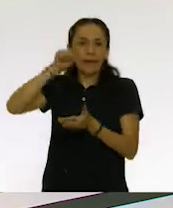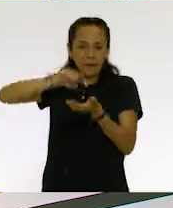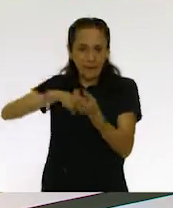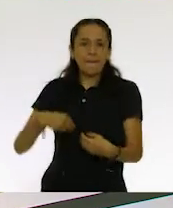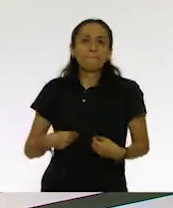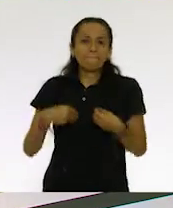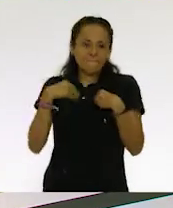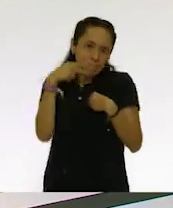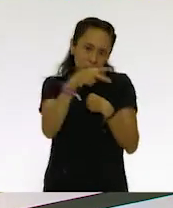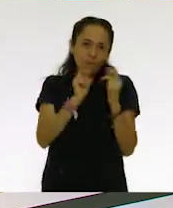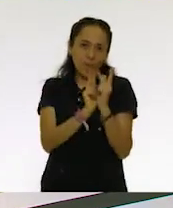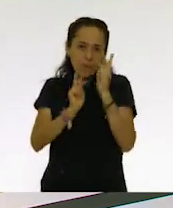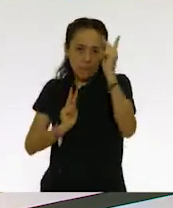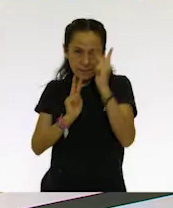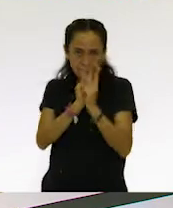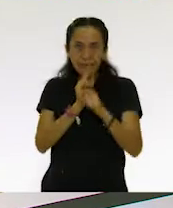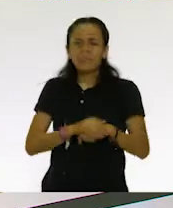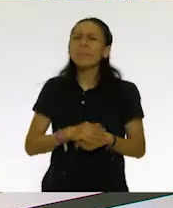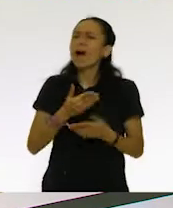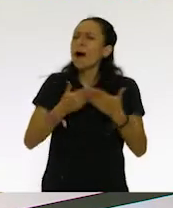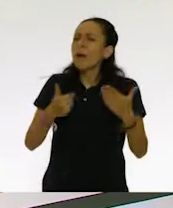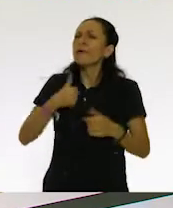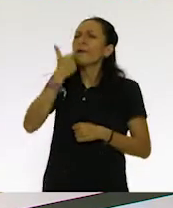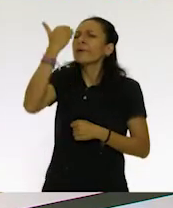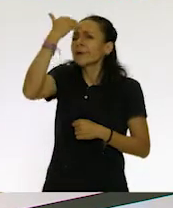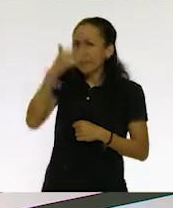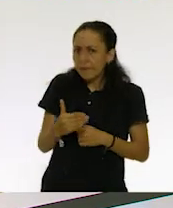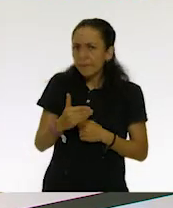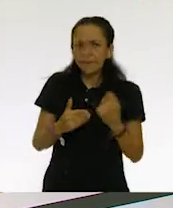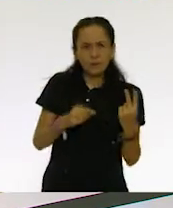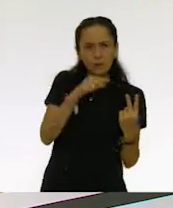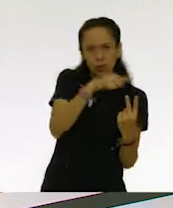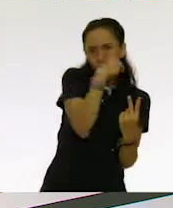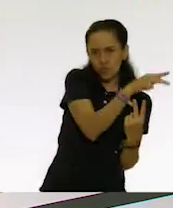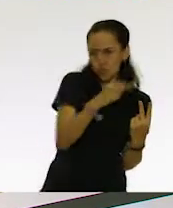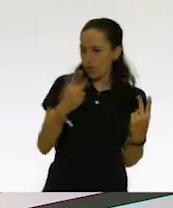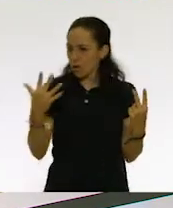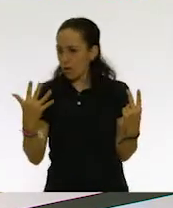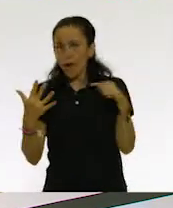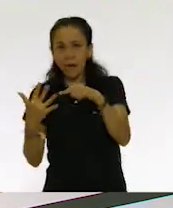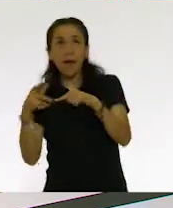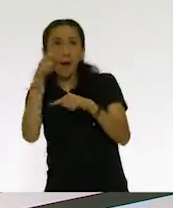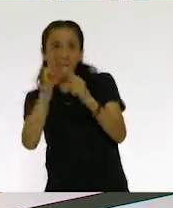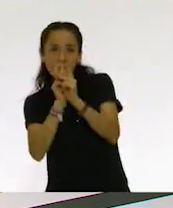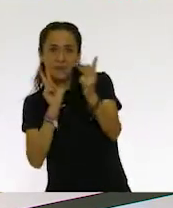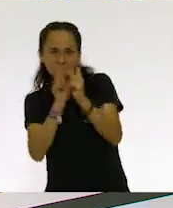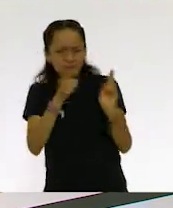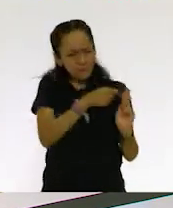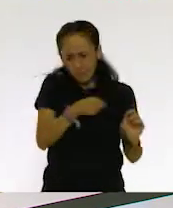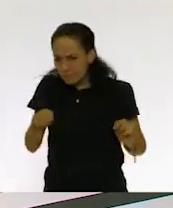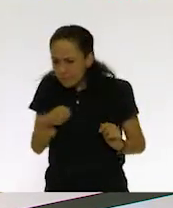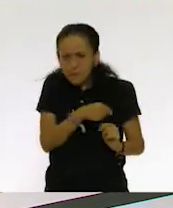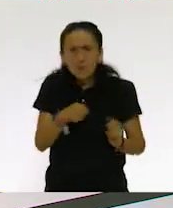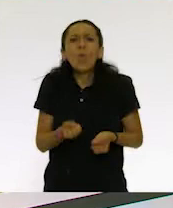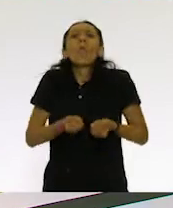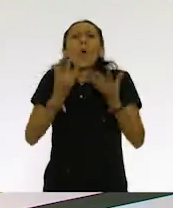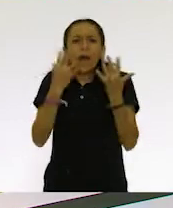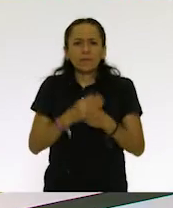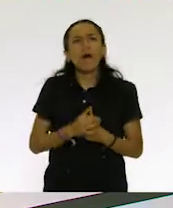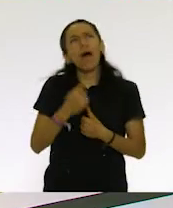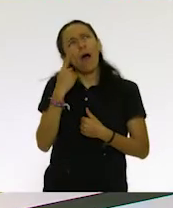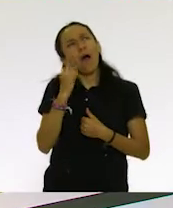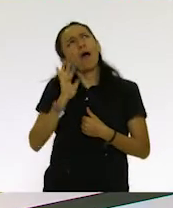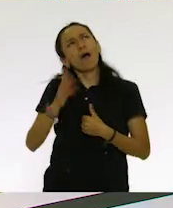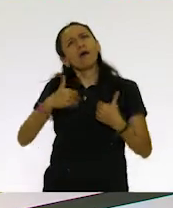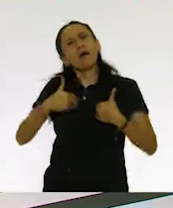saber es cuántos pisos hay del tuyo al de tu vecino. Entonces, si tú estás en el 2 y tu vecino en el